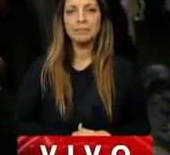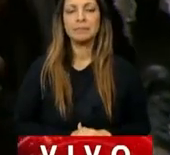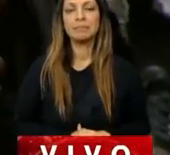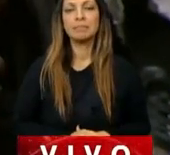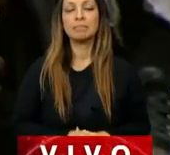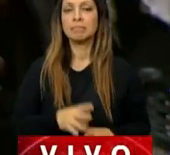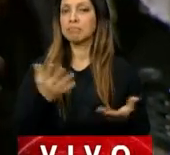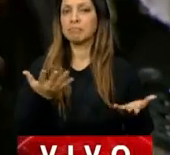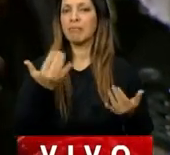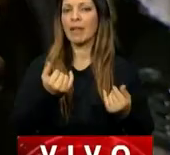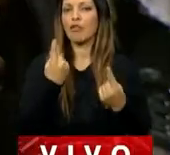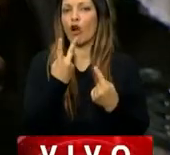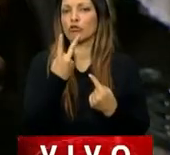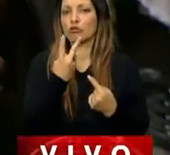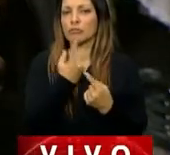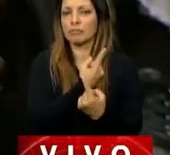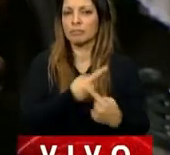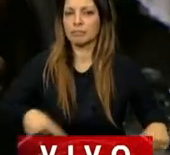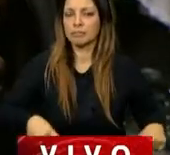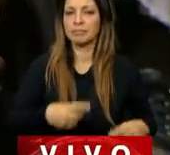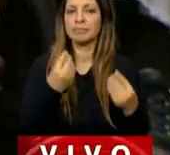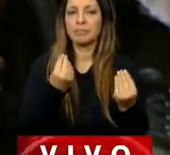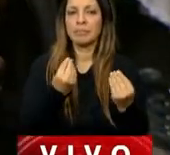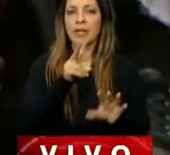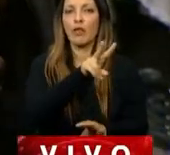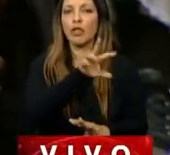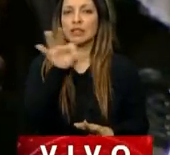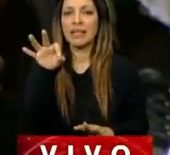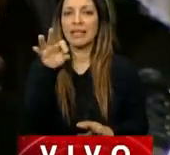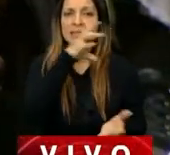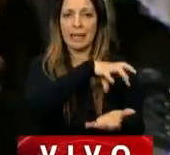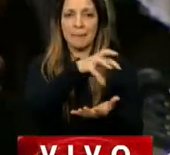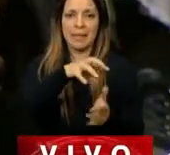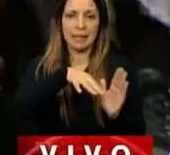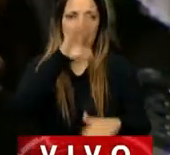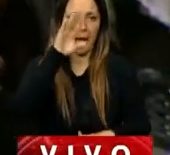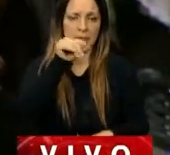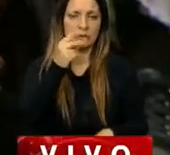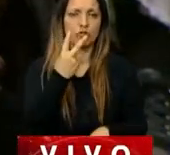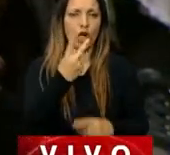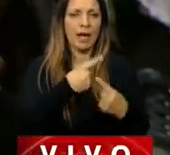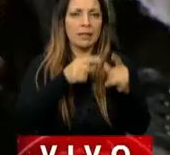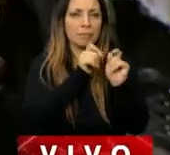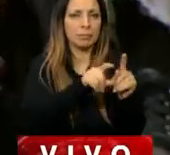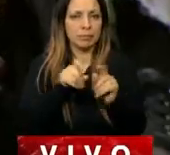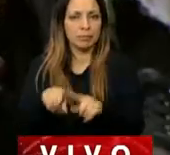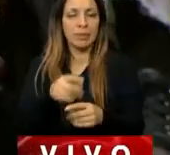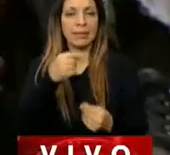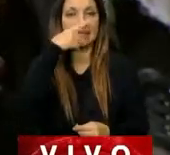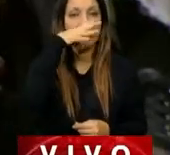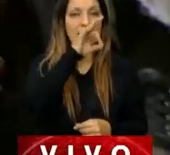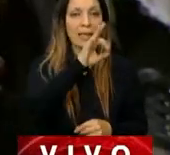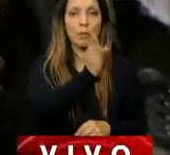y tiene dos características fundamentales las más de 200 y pico de empresas que tiene el país. La primera, que el 70%